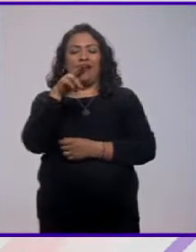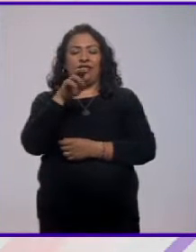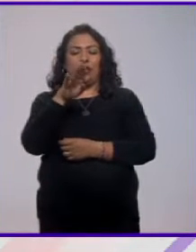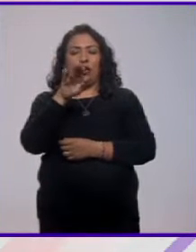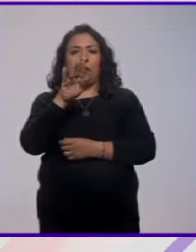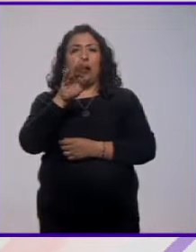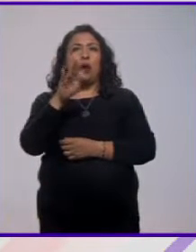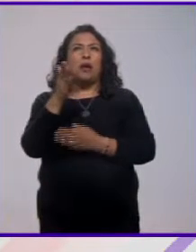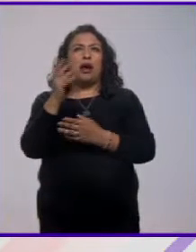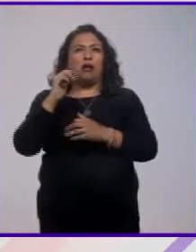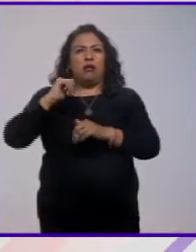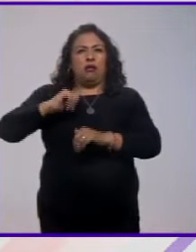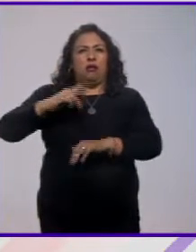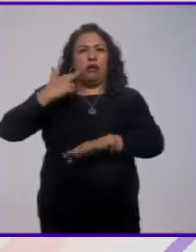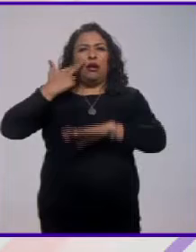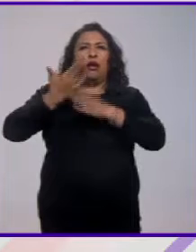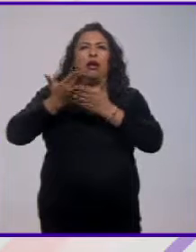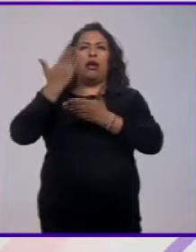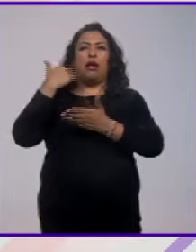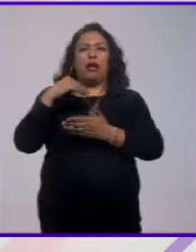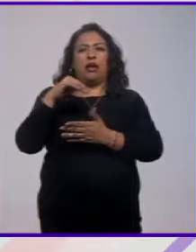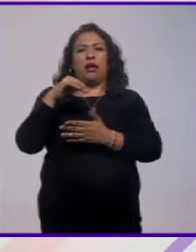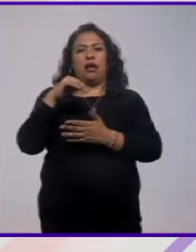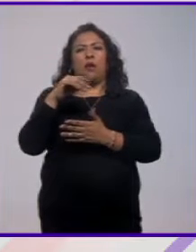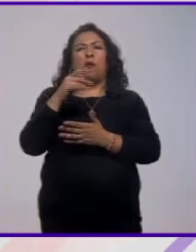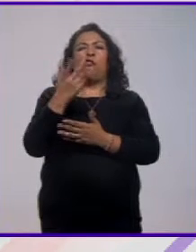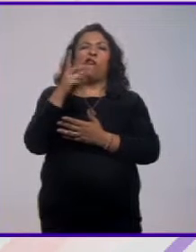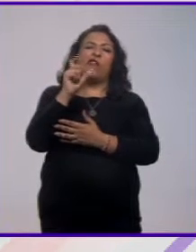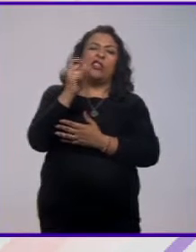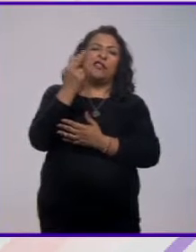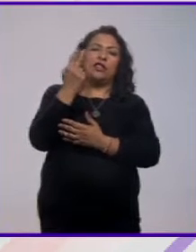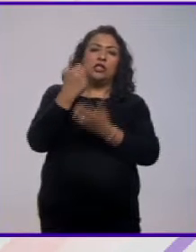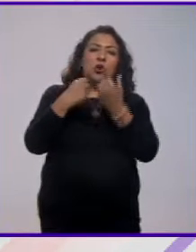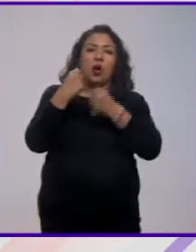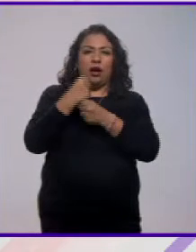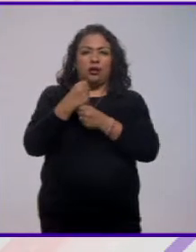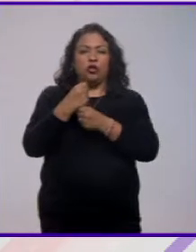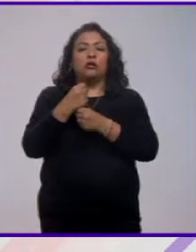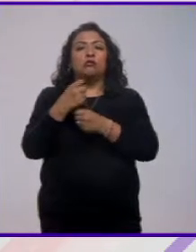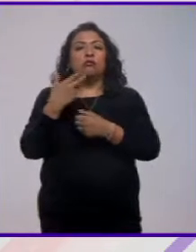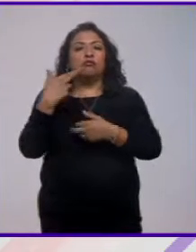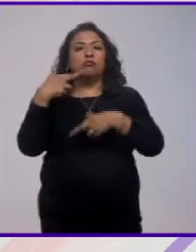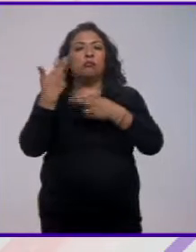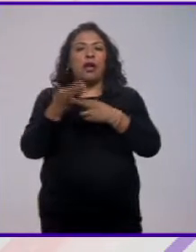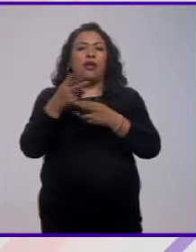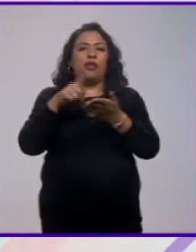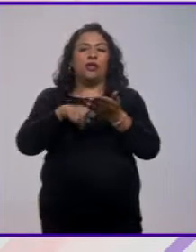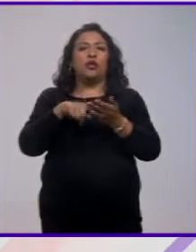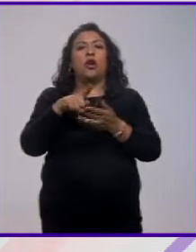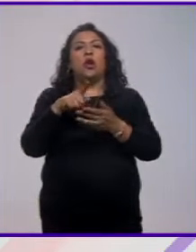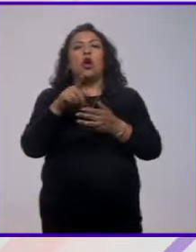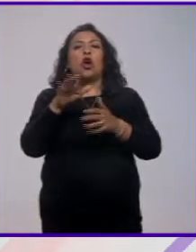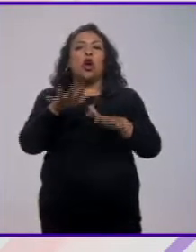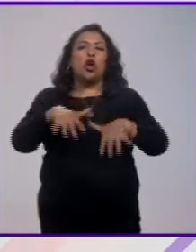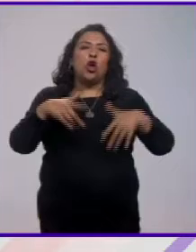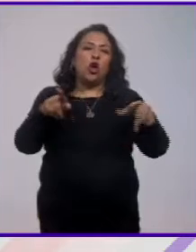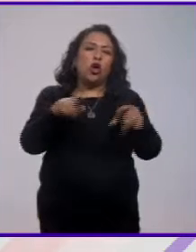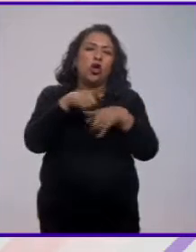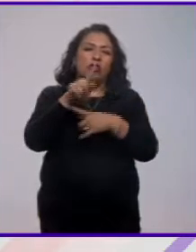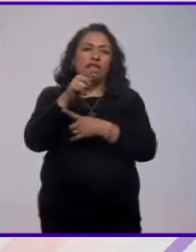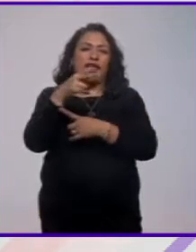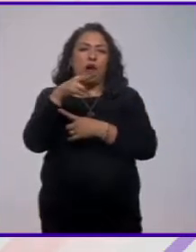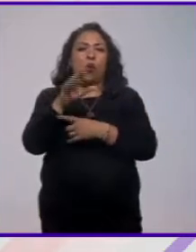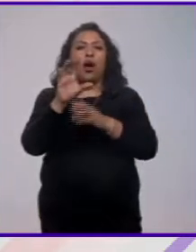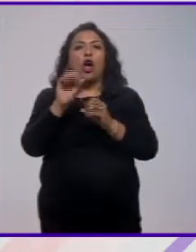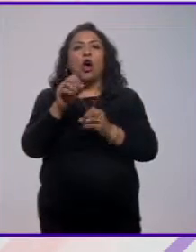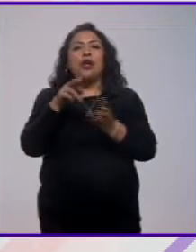Cultural Culhuacán hace 20, 25 años y Canal 22 tuvo el registro de muchas actividades que ocurrieron en ese lugar, conciertos, por ejemplo, de Tegua o